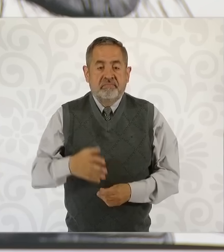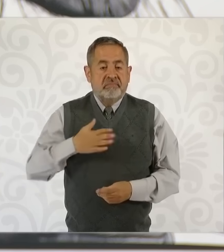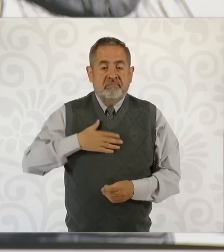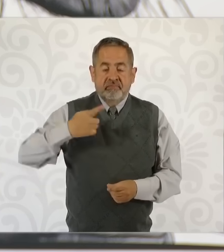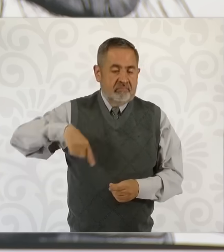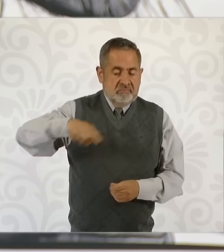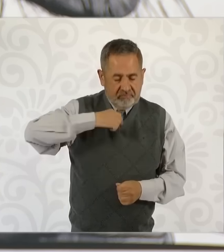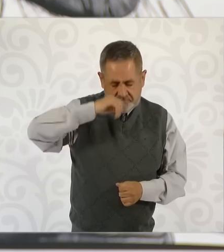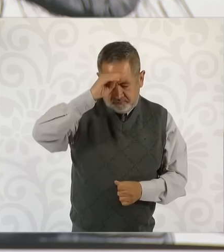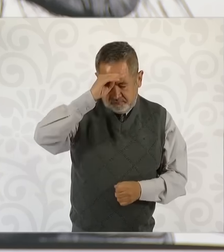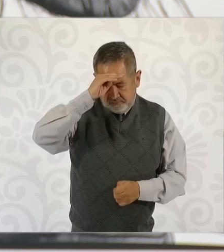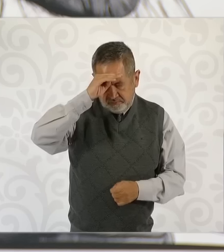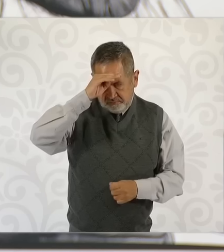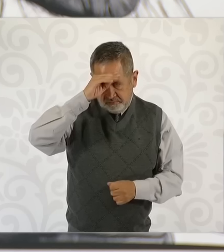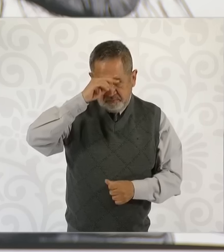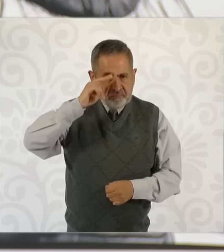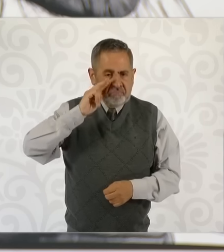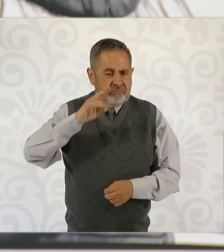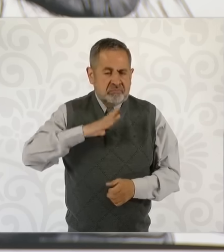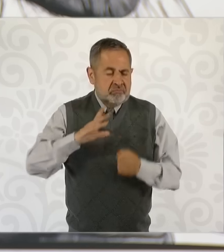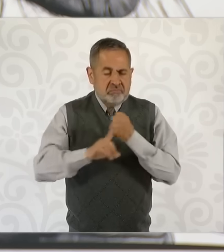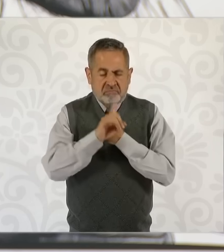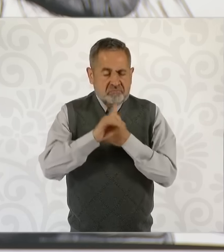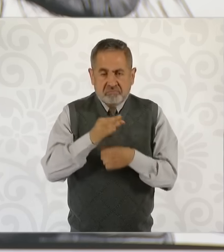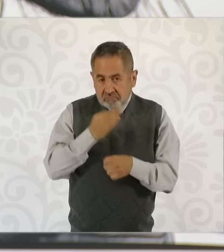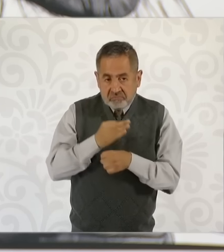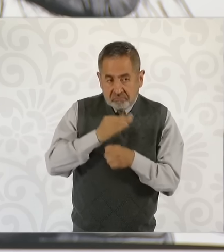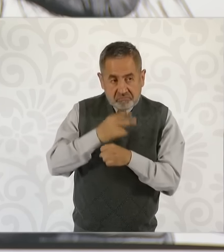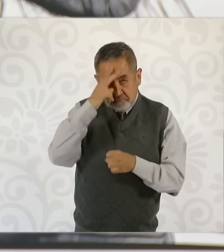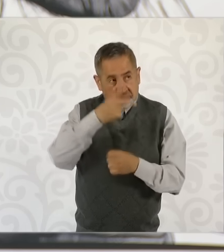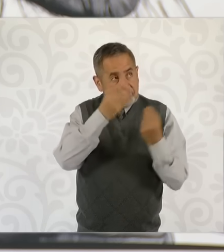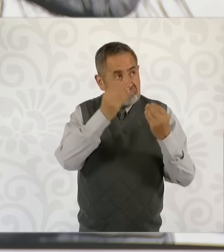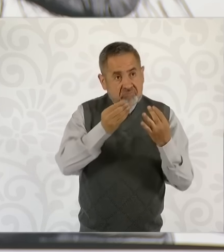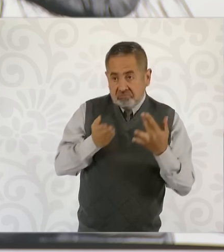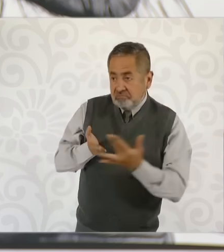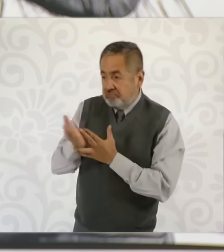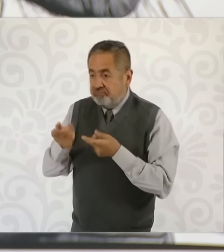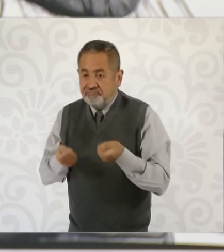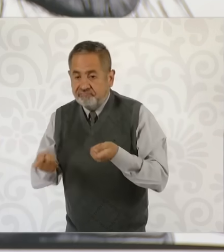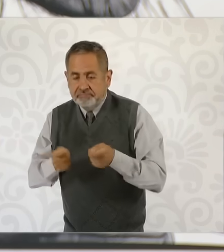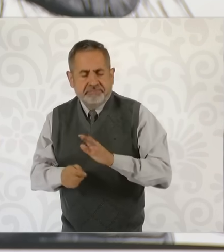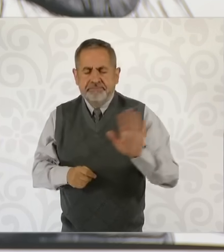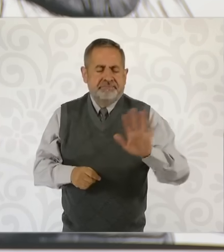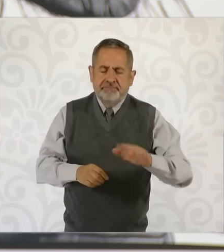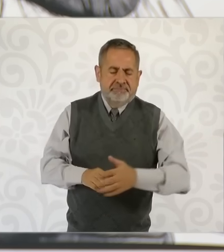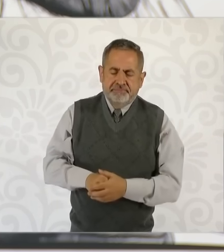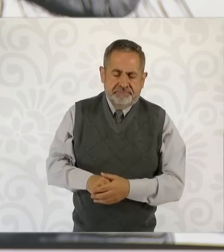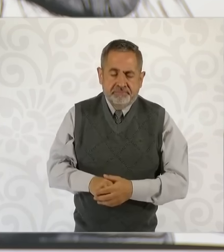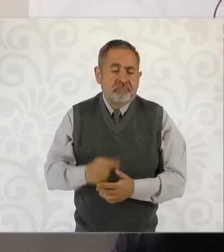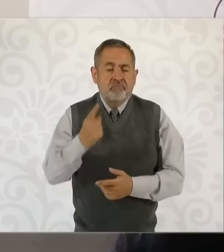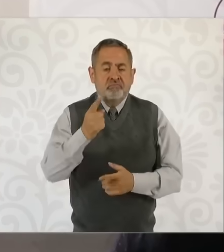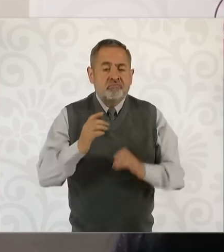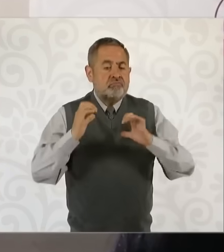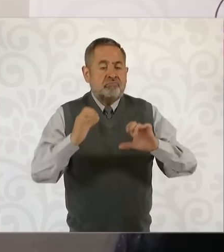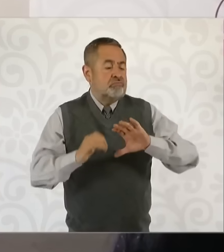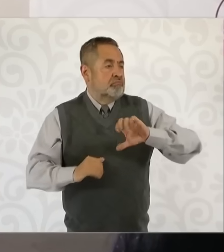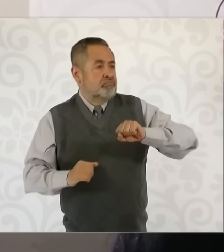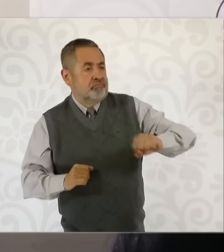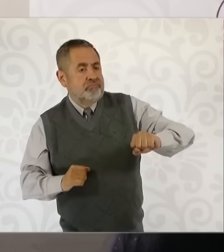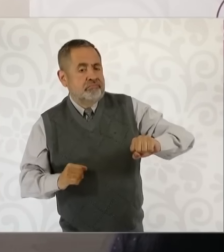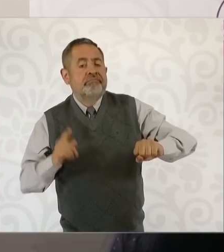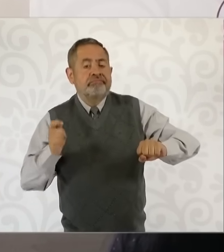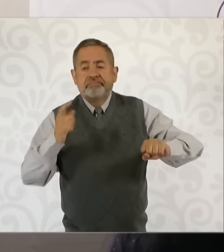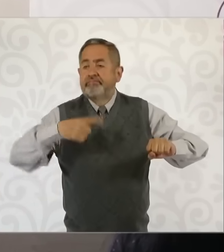no vemos ese problema hoy en México. Y la mejor vacuna frente a ello, pues es la fuerza